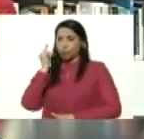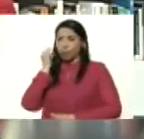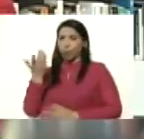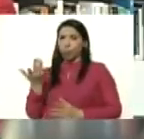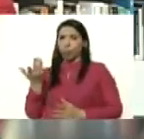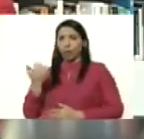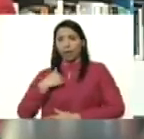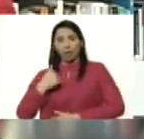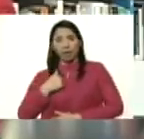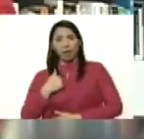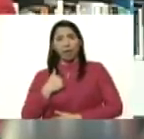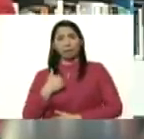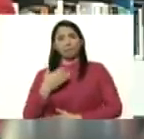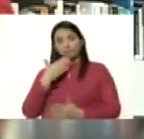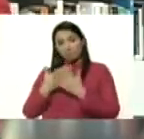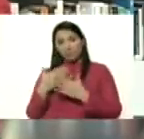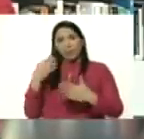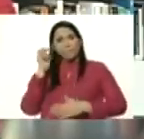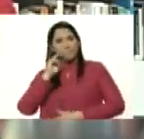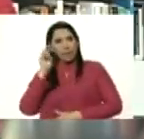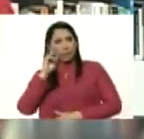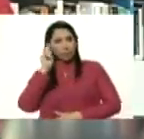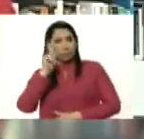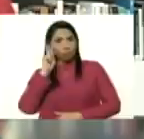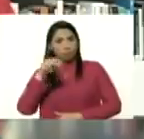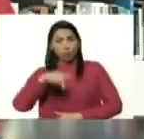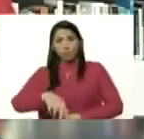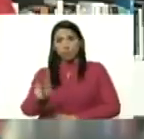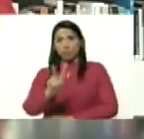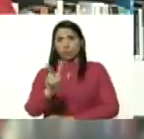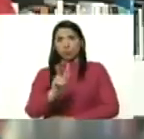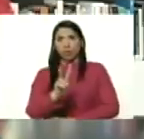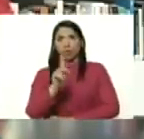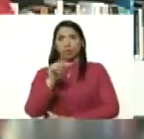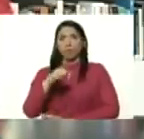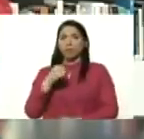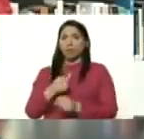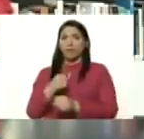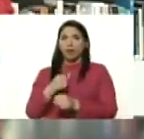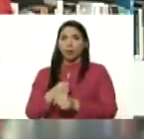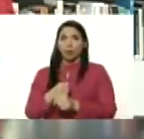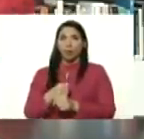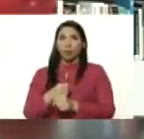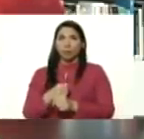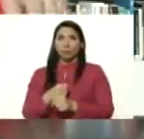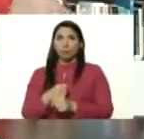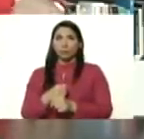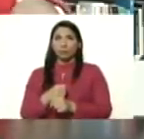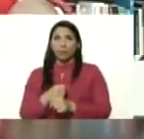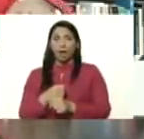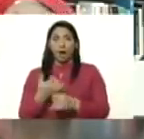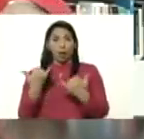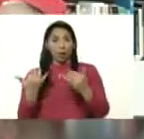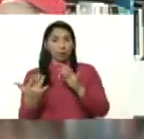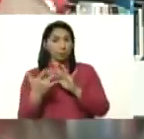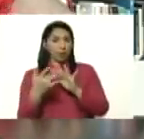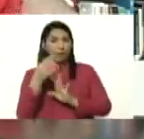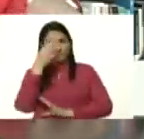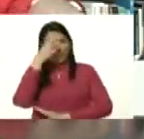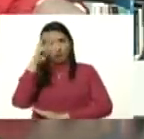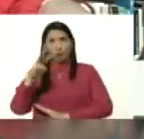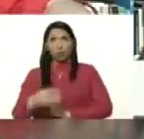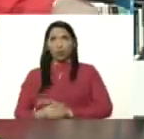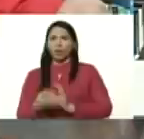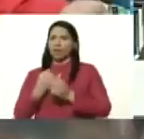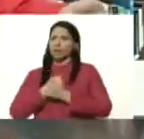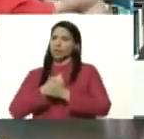parte de los maestros, maestras y profesores de Venezuela y de la clase obrera venezolana. Vámonos a México. México